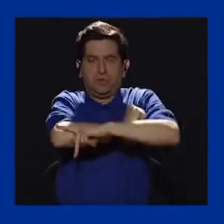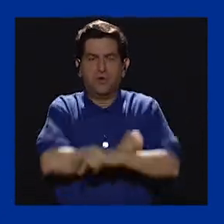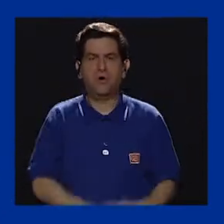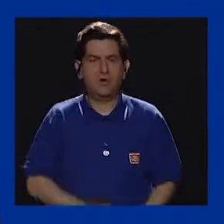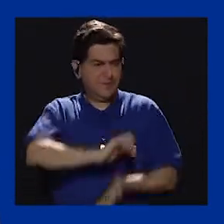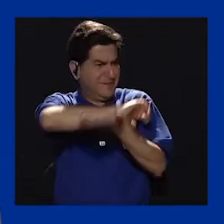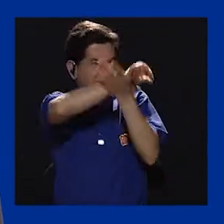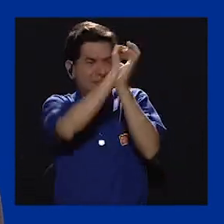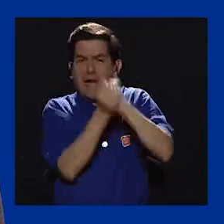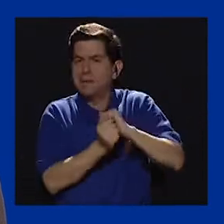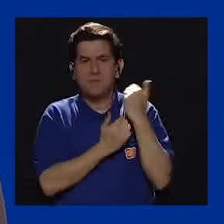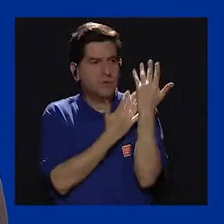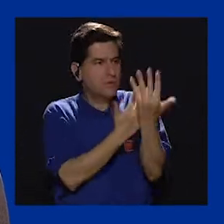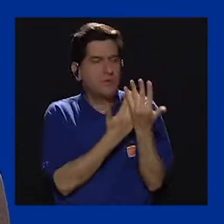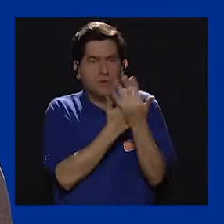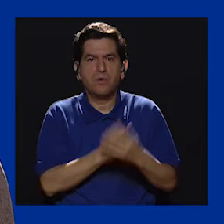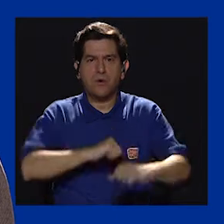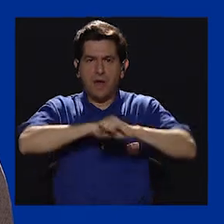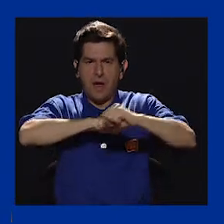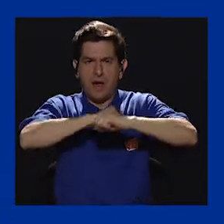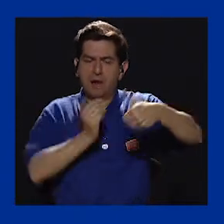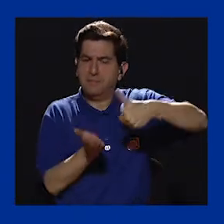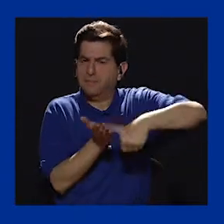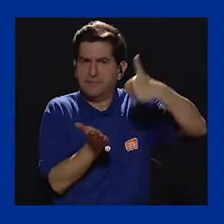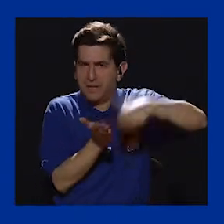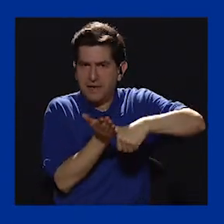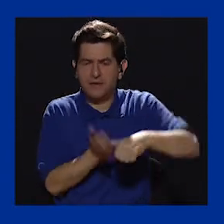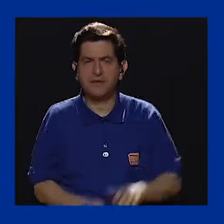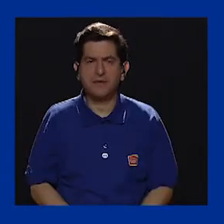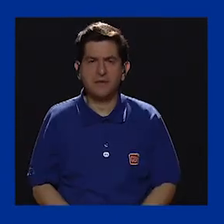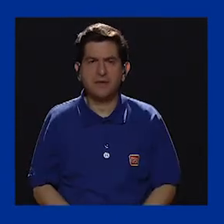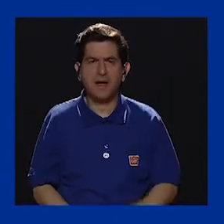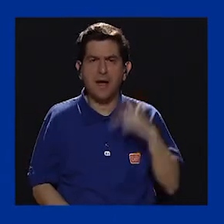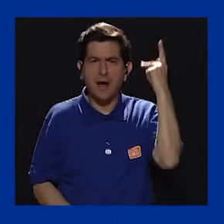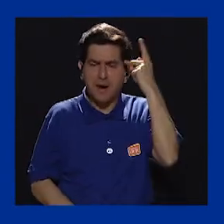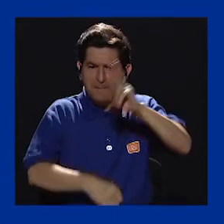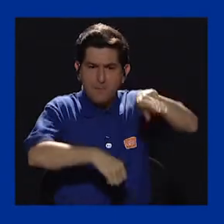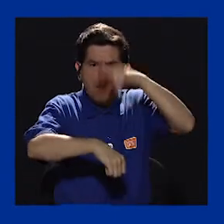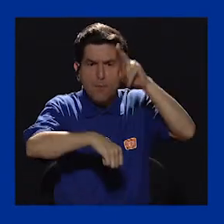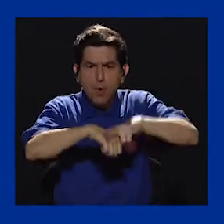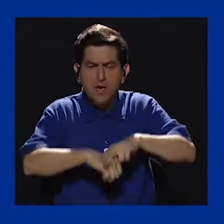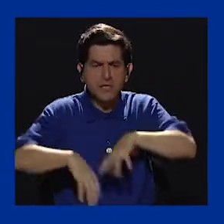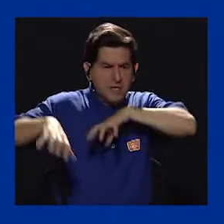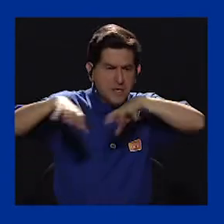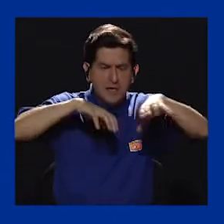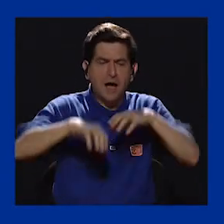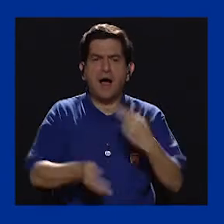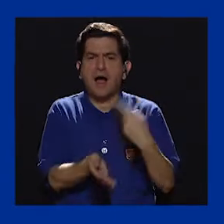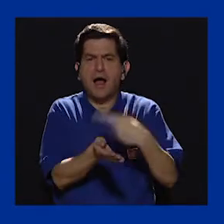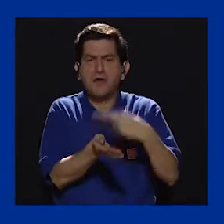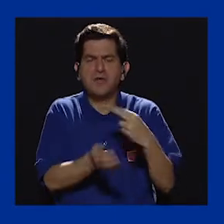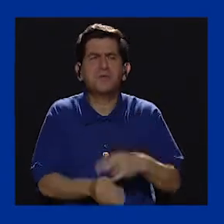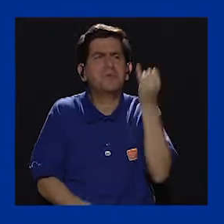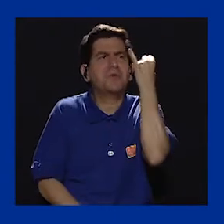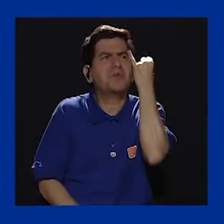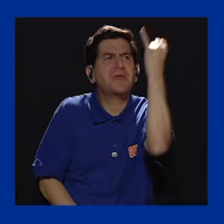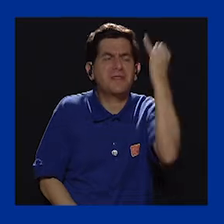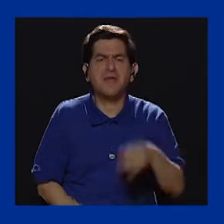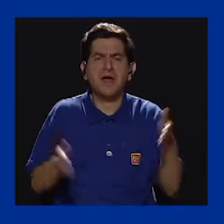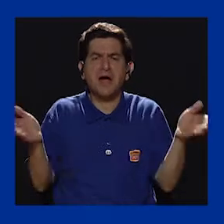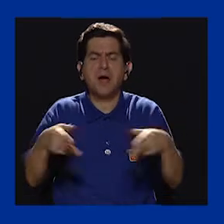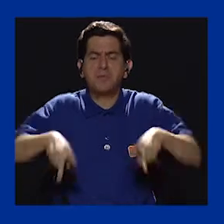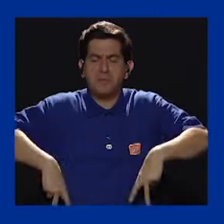un giro inesperado a la campaña electoral. Las aguas de la política nacional se mueven al ritmo de conceptos como